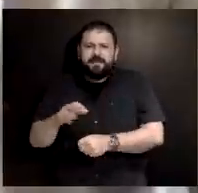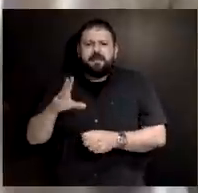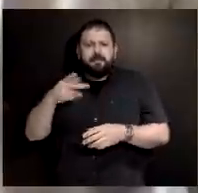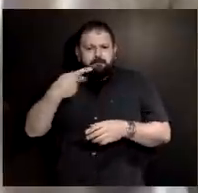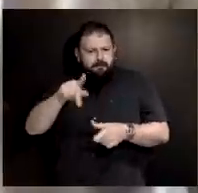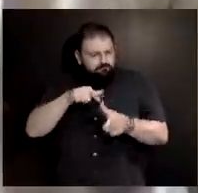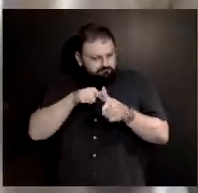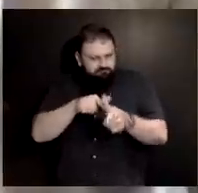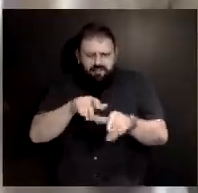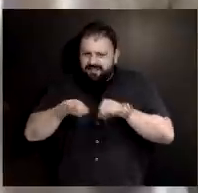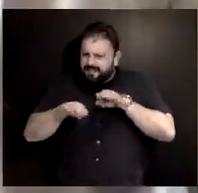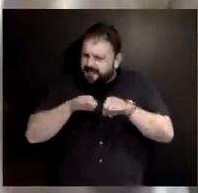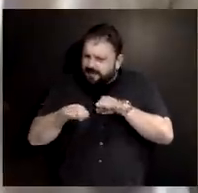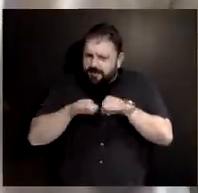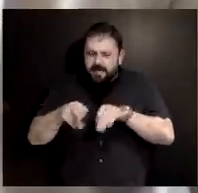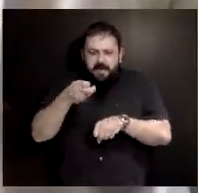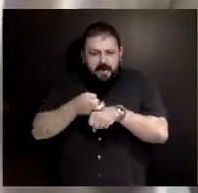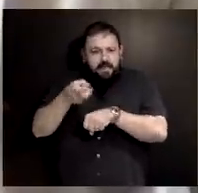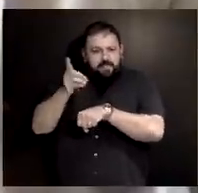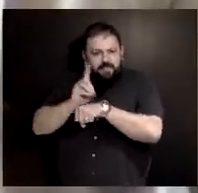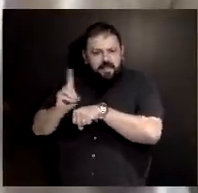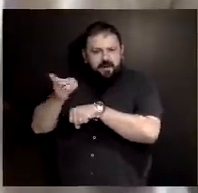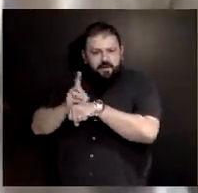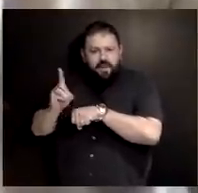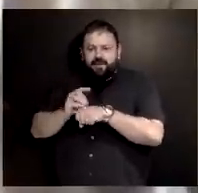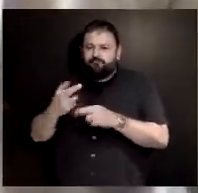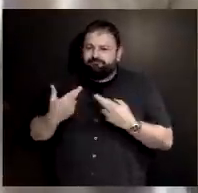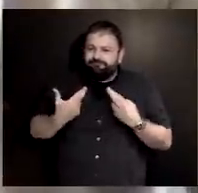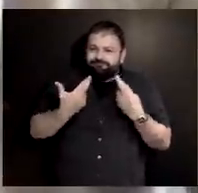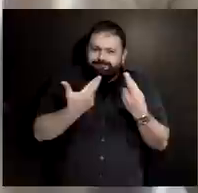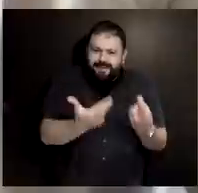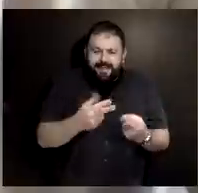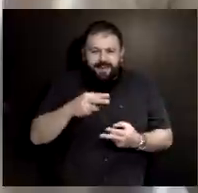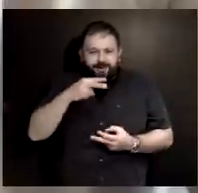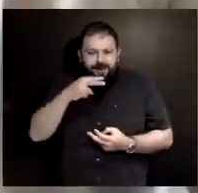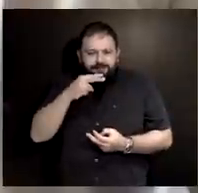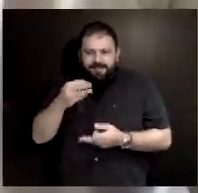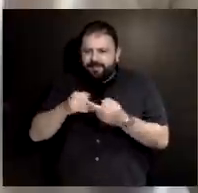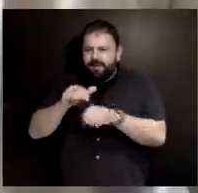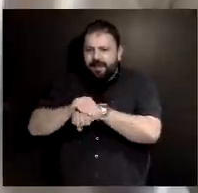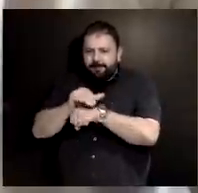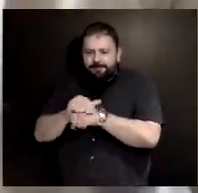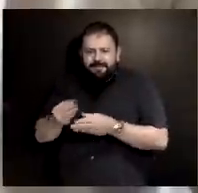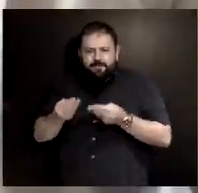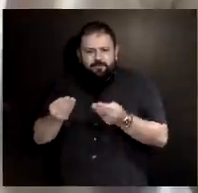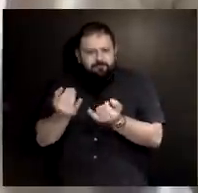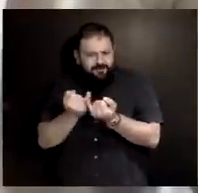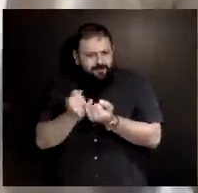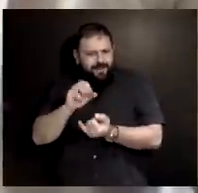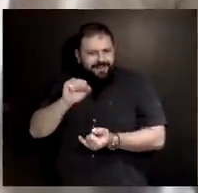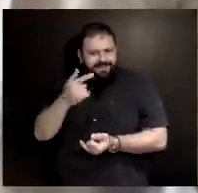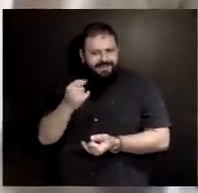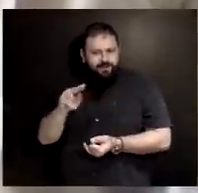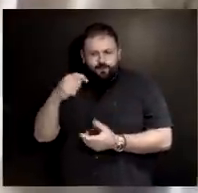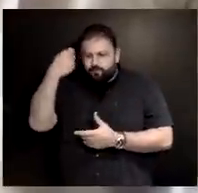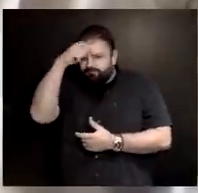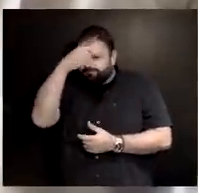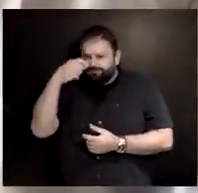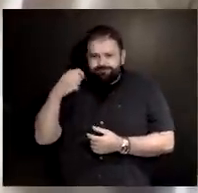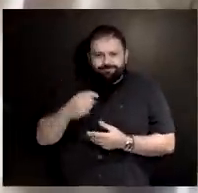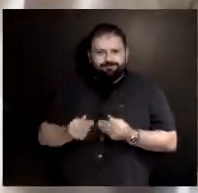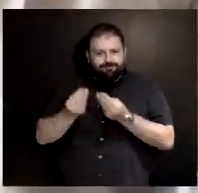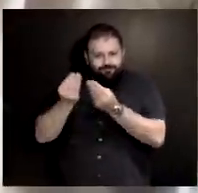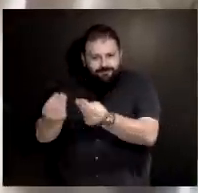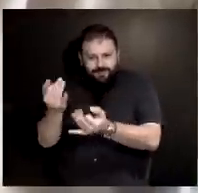hay que trabajar todos los días. Los regalitos de Navidad para los amigos pueden ser Seitú, así que les